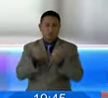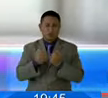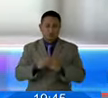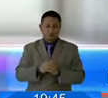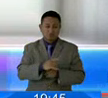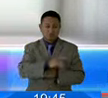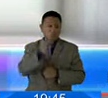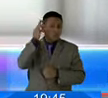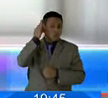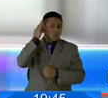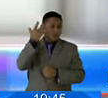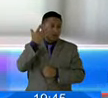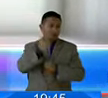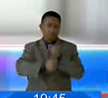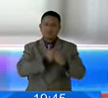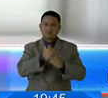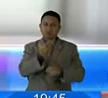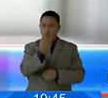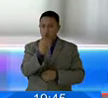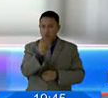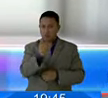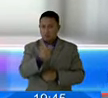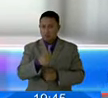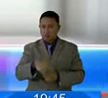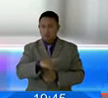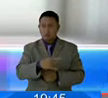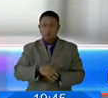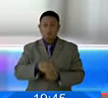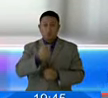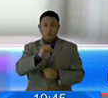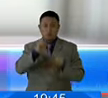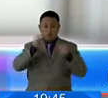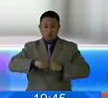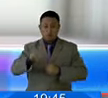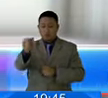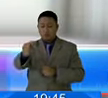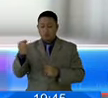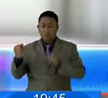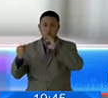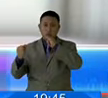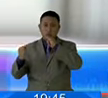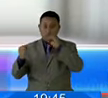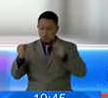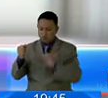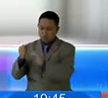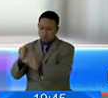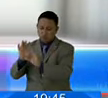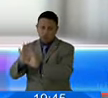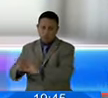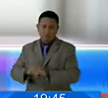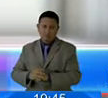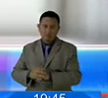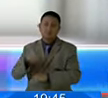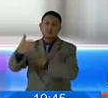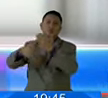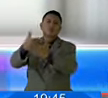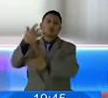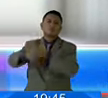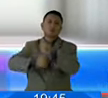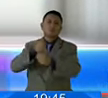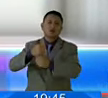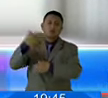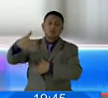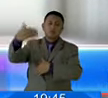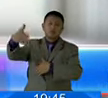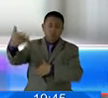cual las mujeres en edad reproductiva jóvenes congelan sus óvulos como un futuro de fertilidad para usarlos después, cuando ya